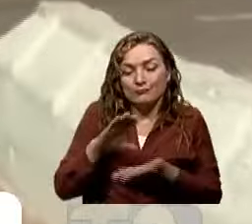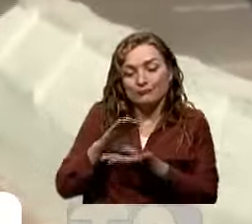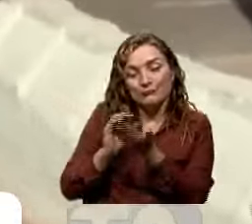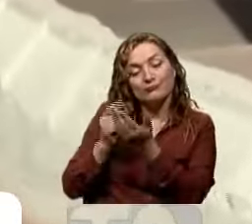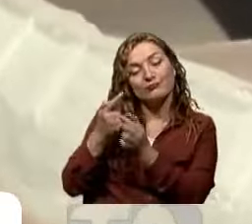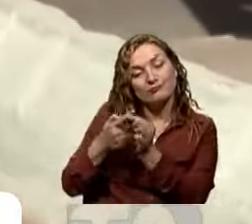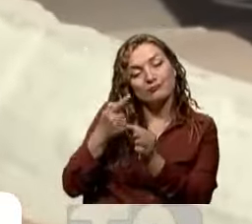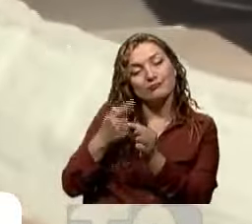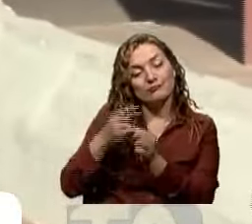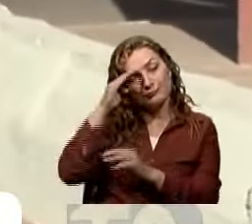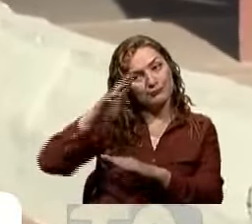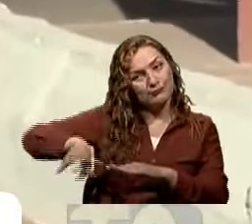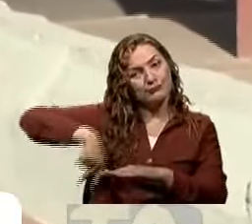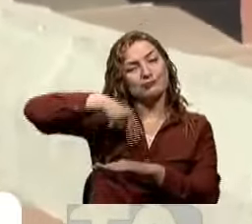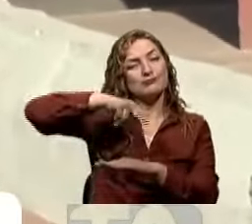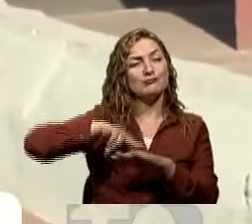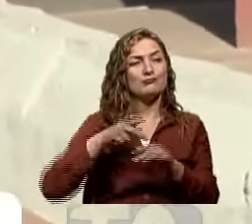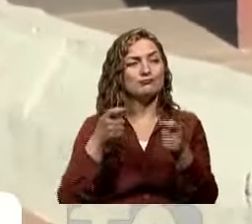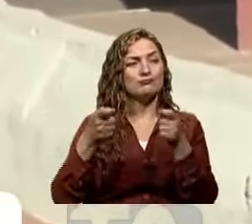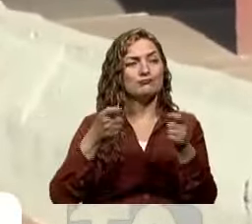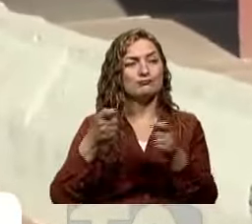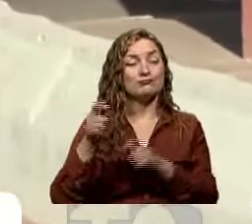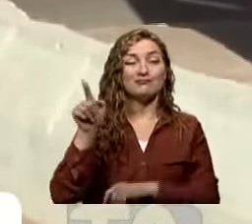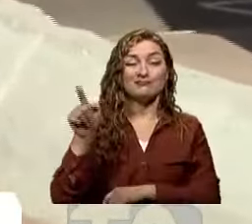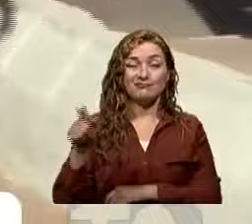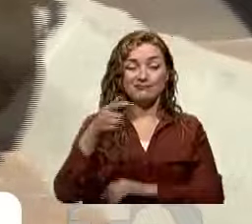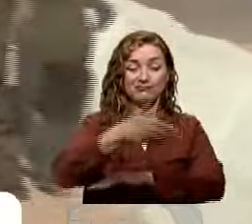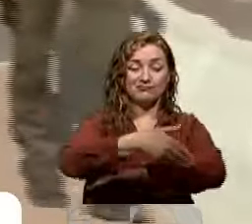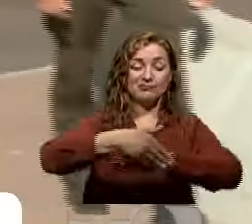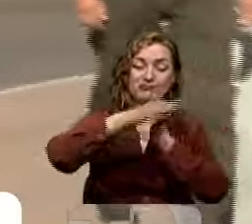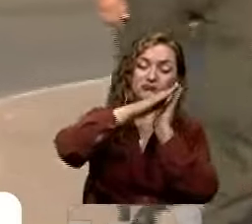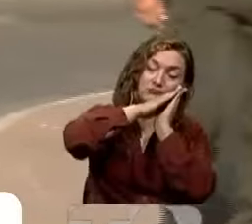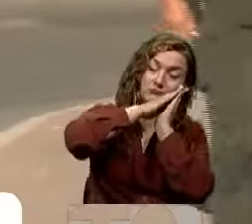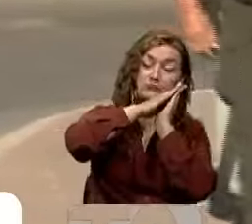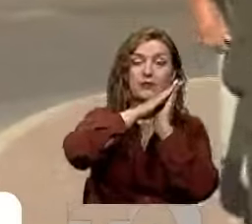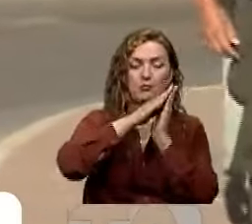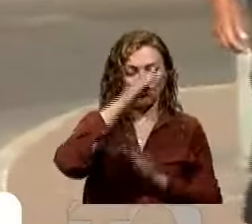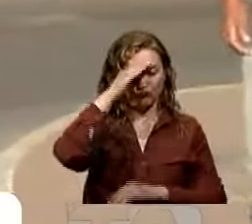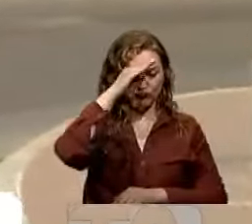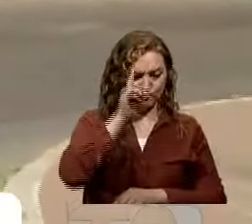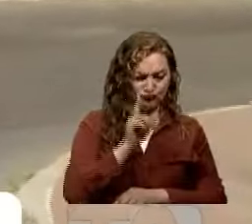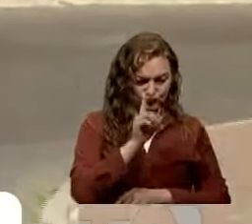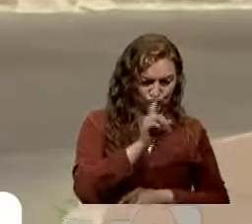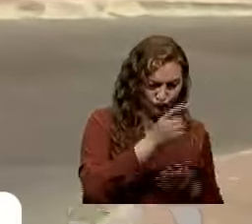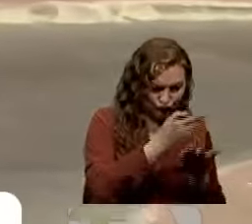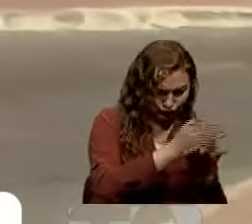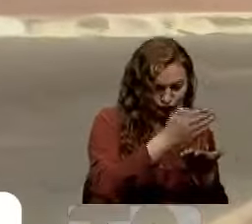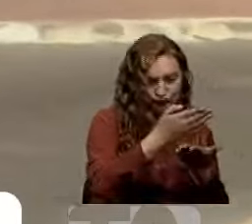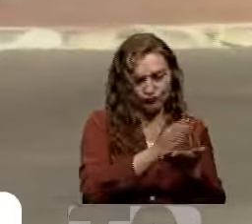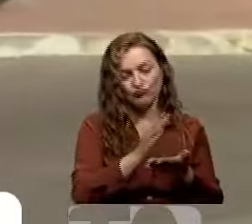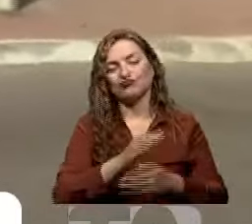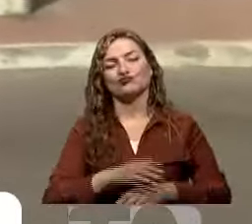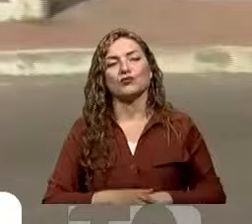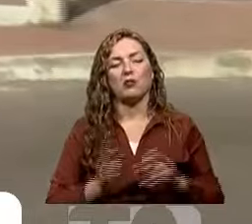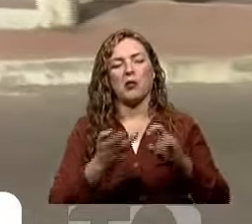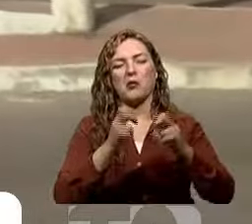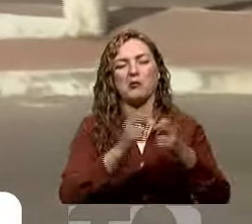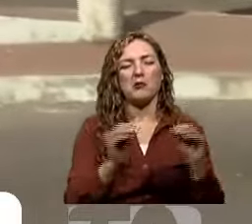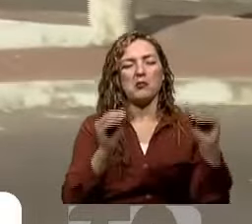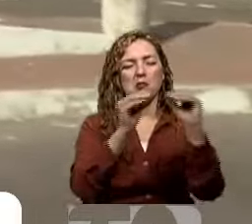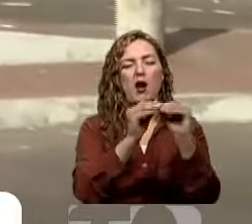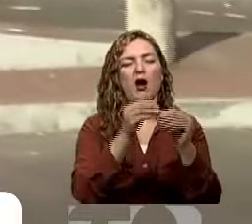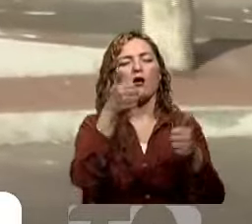donde la Policía Nacional desarrolla un operativo de desalojo de habitantes de calle, además de otras problemáticas que suscitan acá, justamente